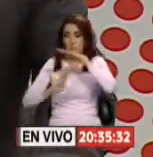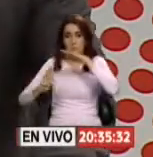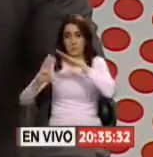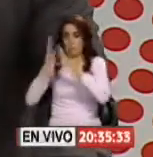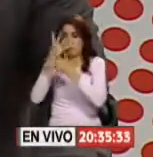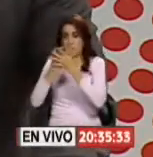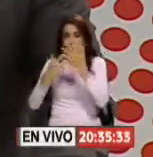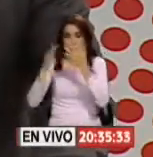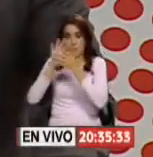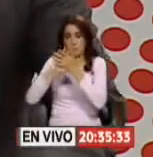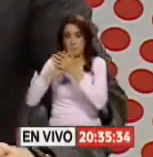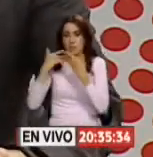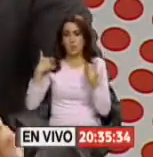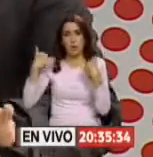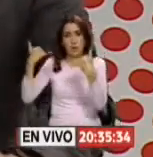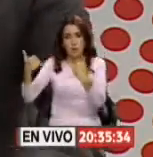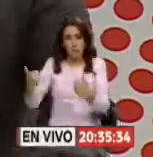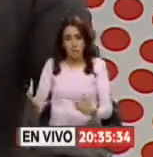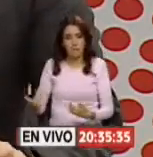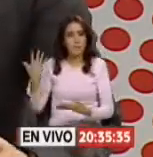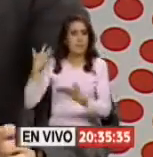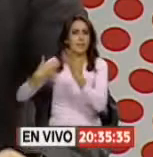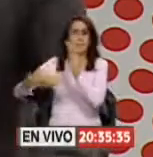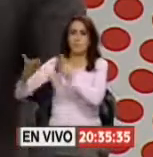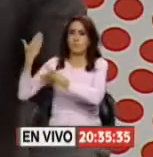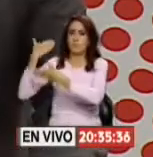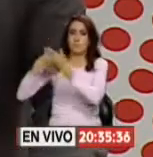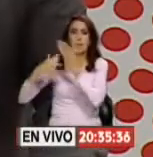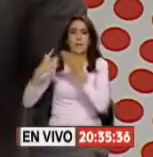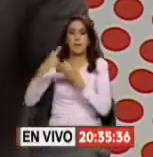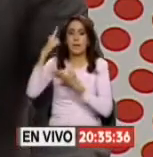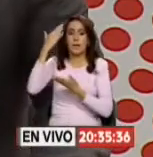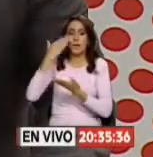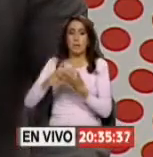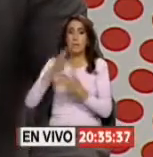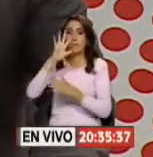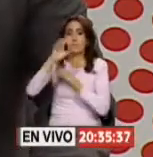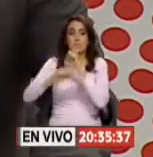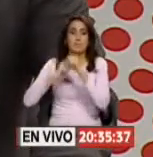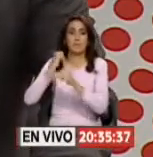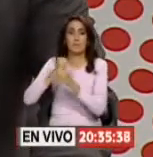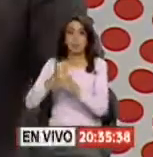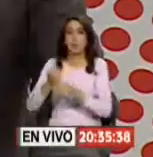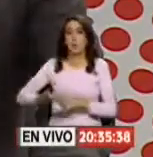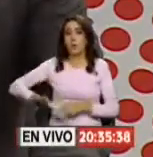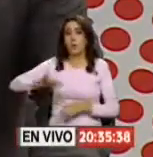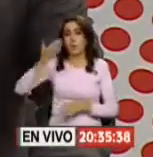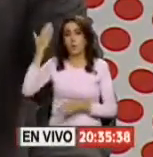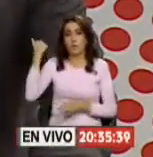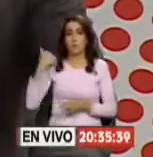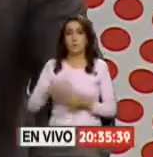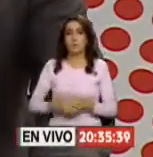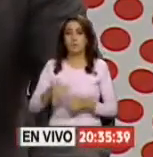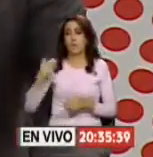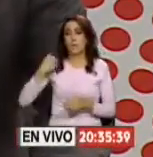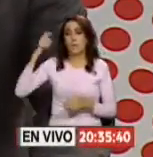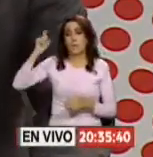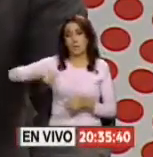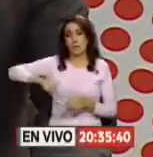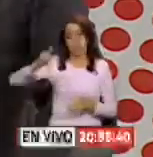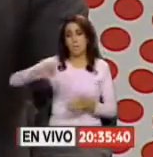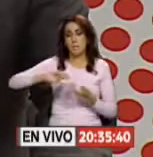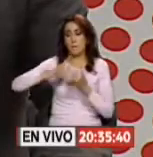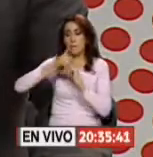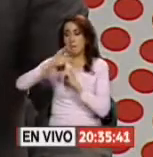cuadro desactualizado, totalmente obsoleto. ¿Por qué? Porque hace 5 años que no se lo actualiza. Debería actualizarse en realidad cada